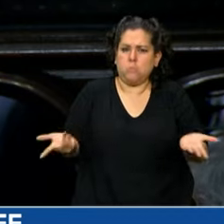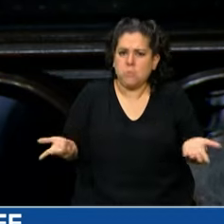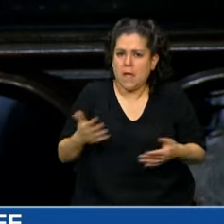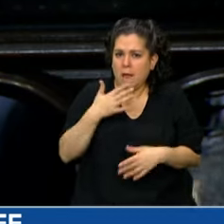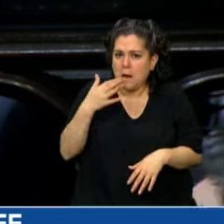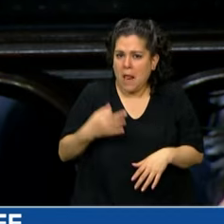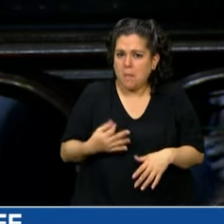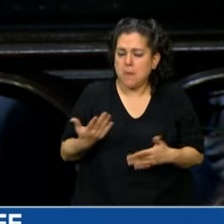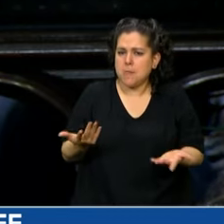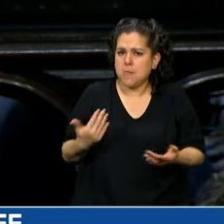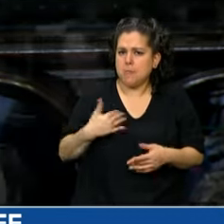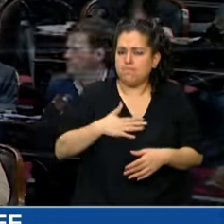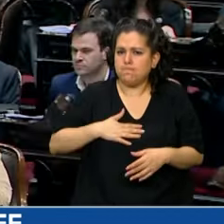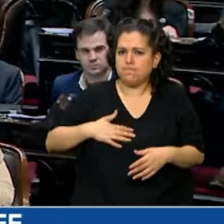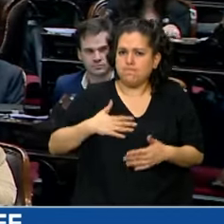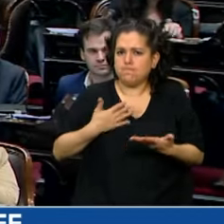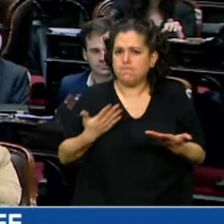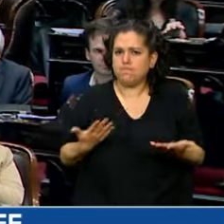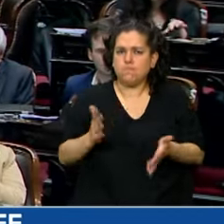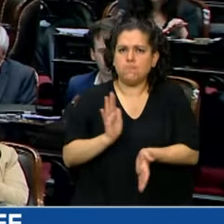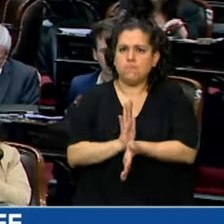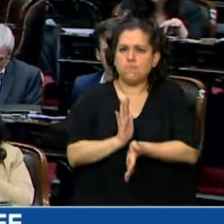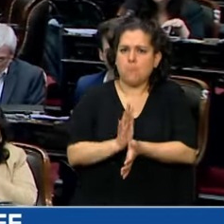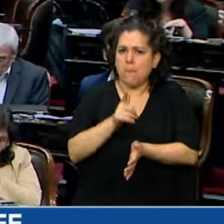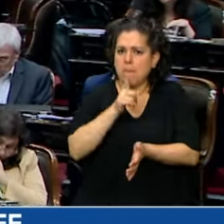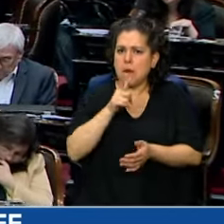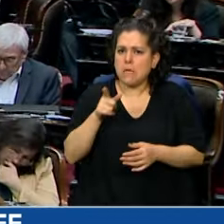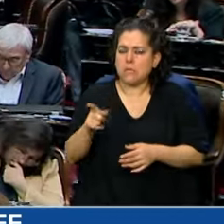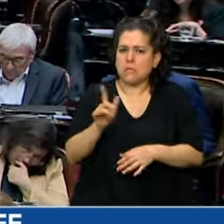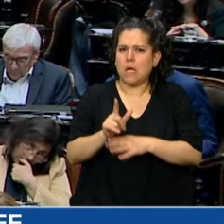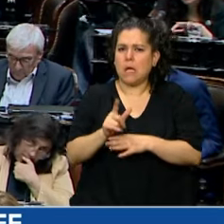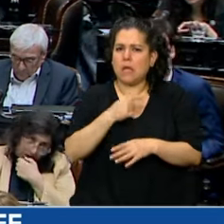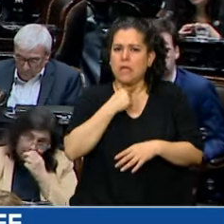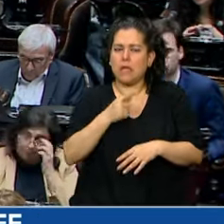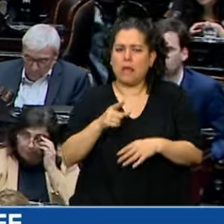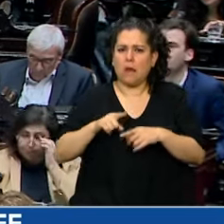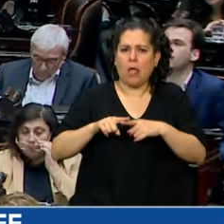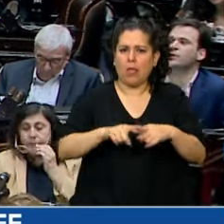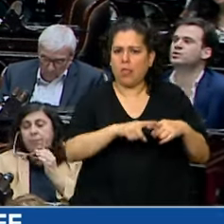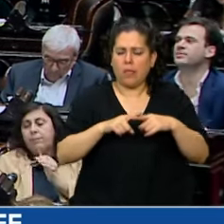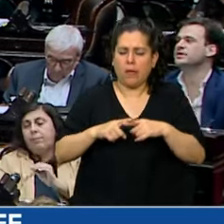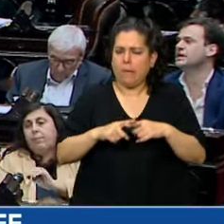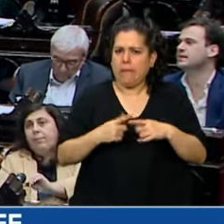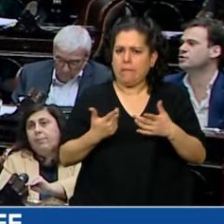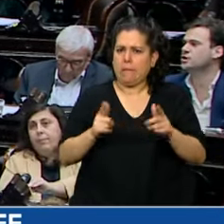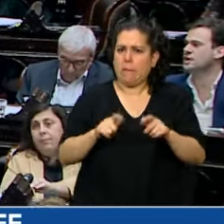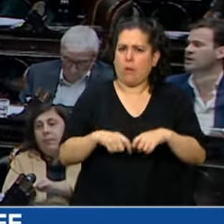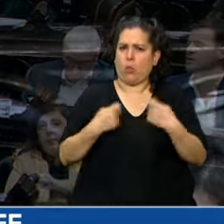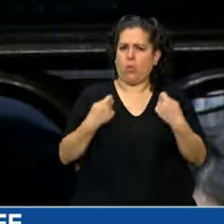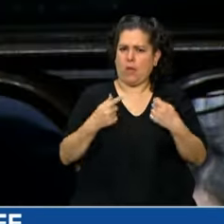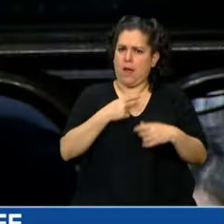realmente me da toda la sensación de que lo que está tratando de empiojado